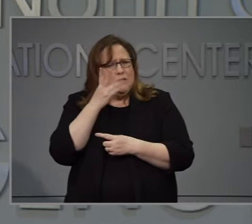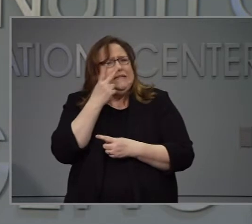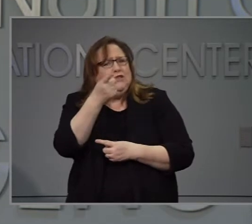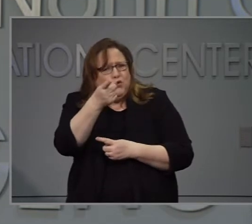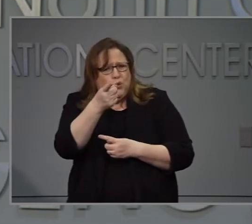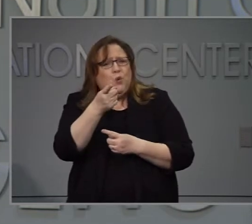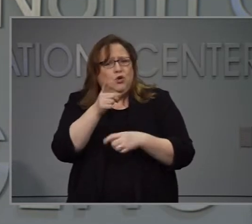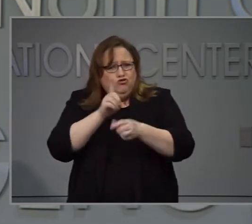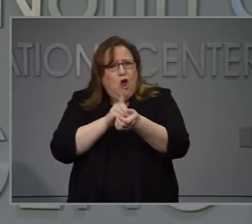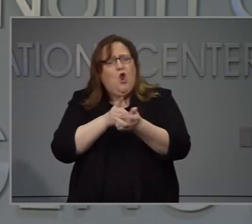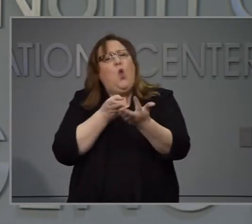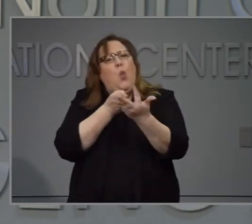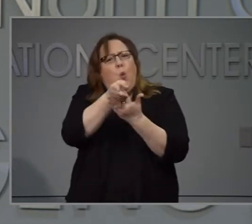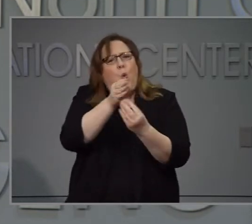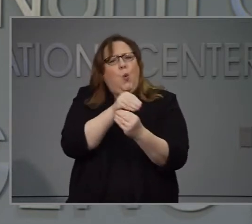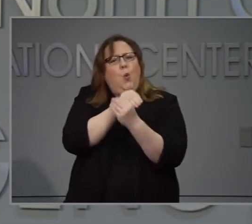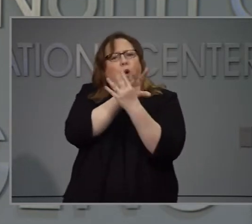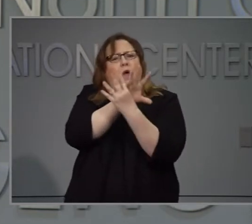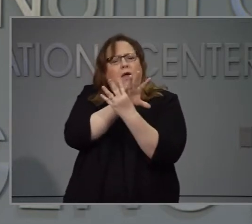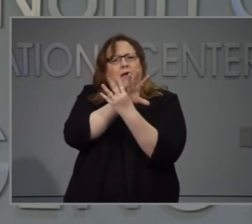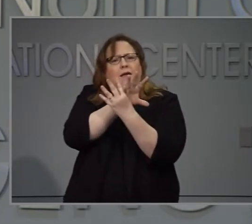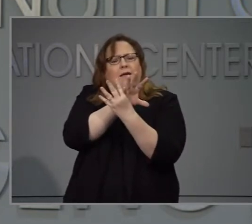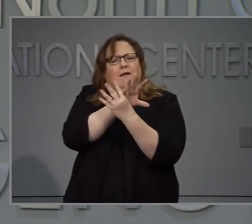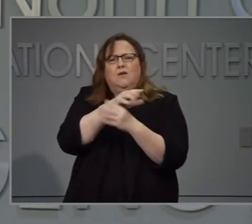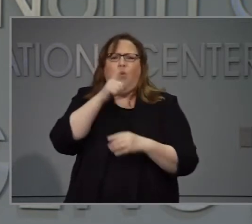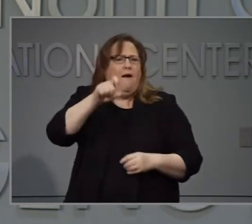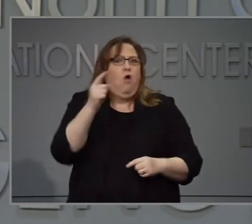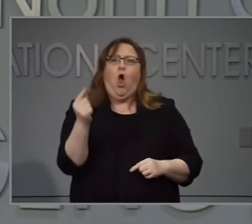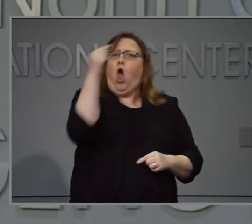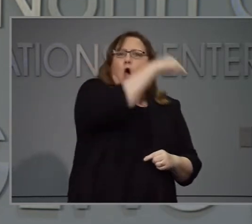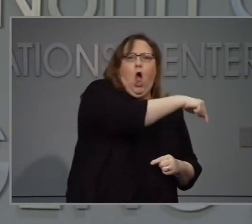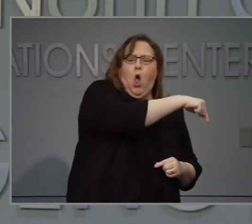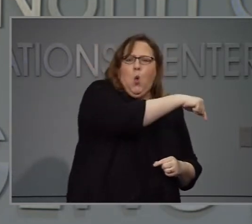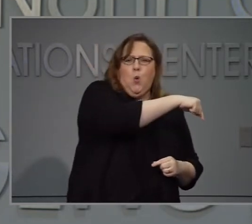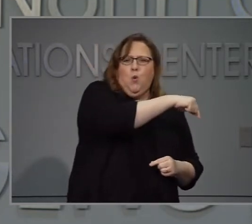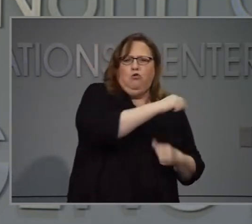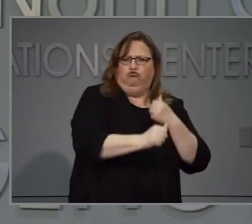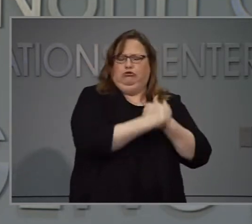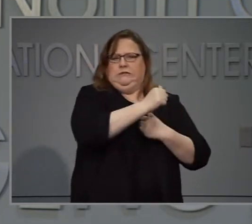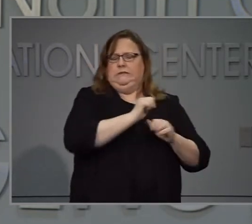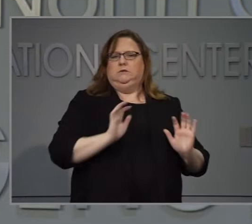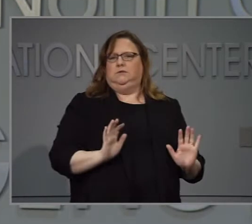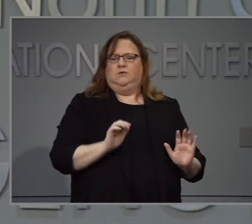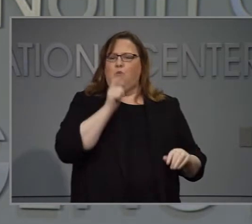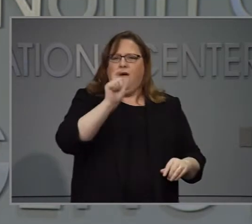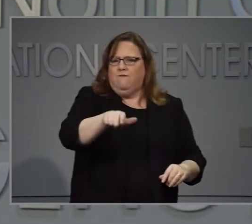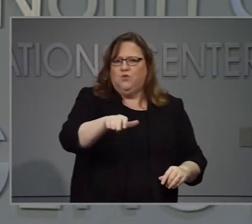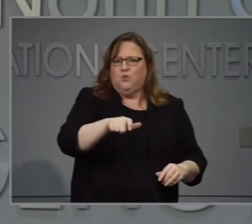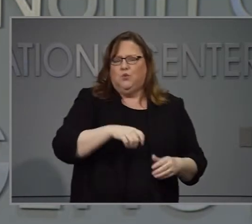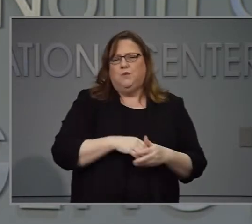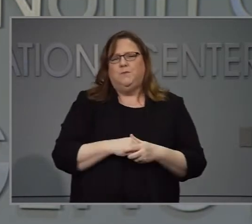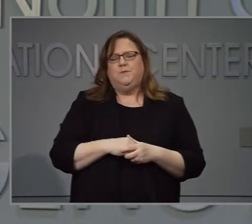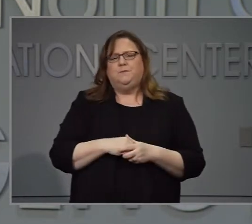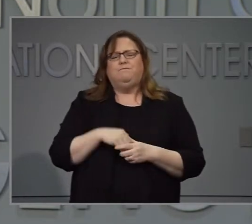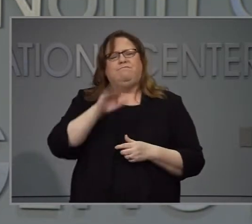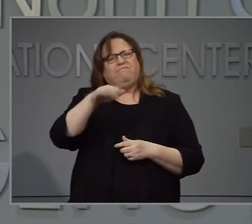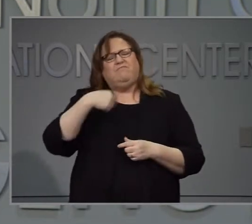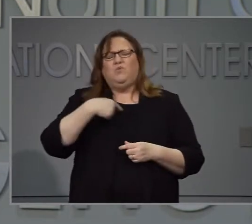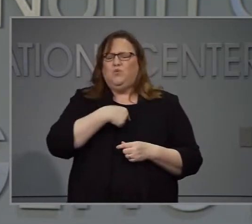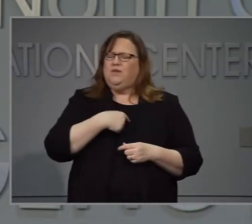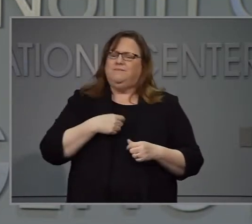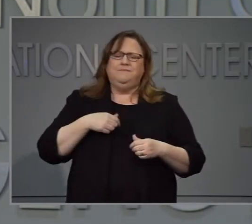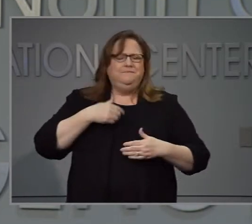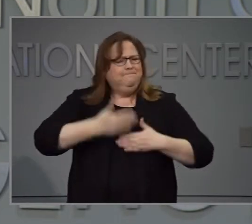medicaid medicare y también las visitas de a través de theiler health así como seguimos trabajando